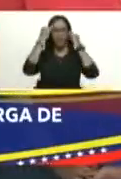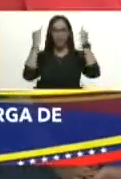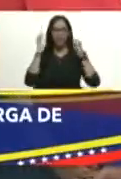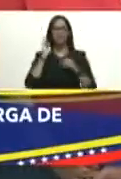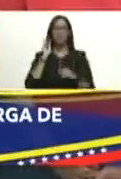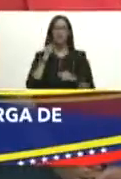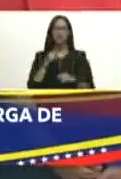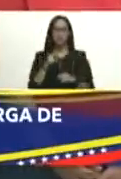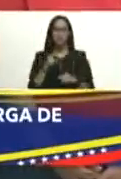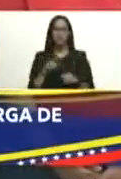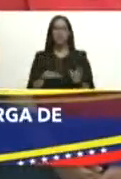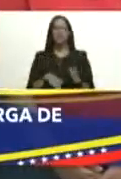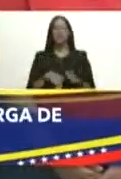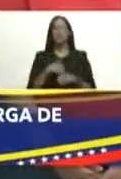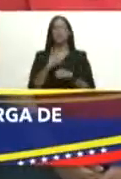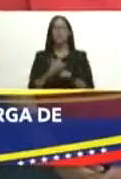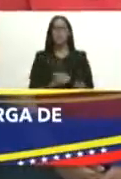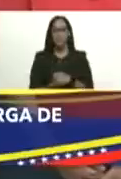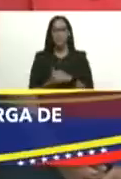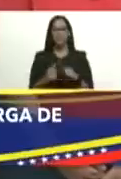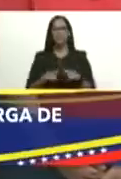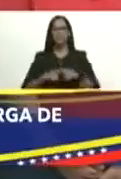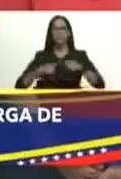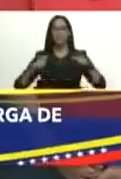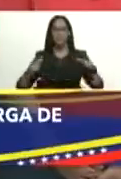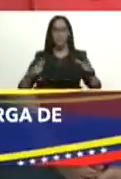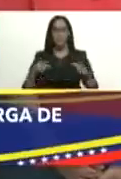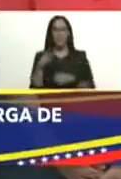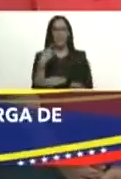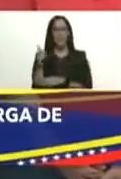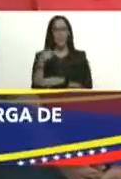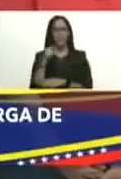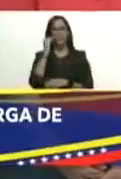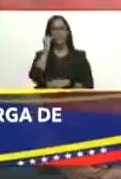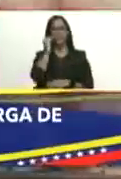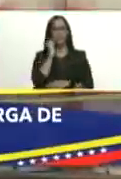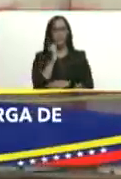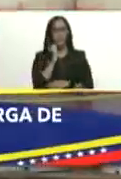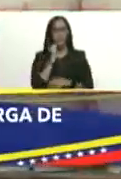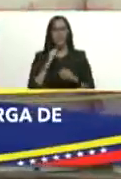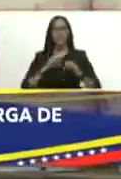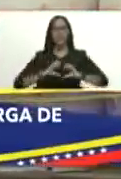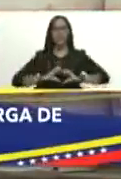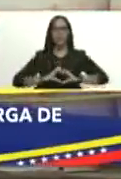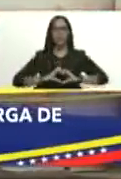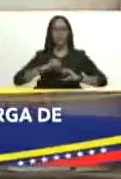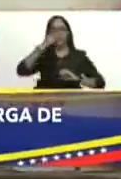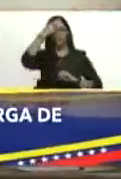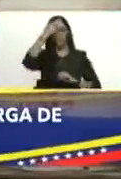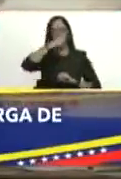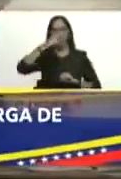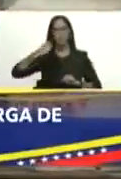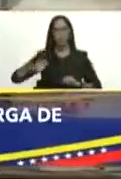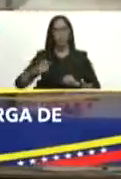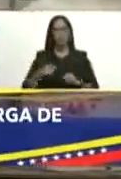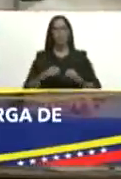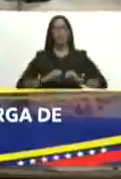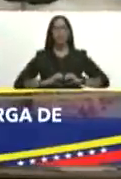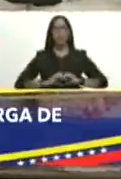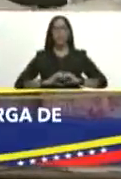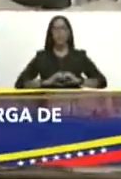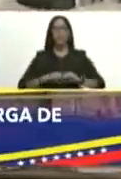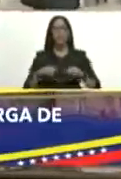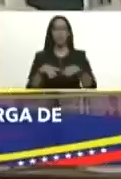una planta de llenado en la parroquia Sucre, en el corazón del pueblo, en el corazón de los